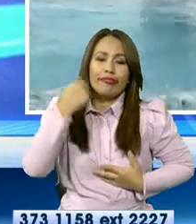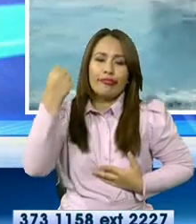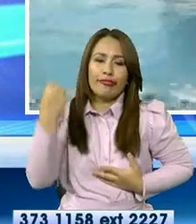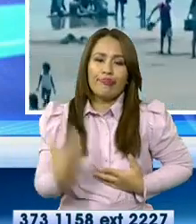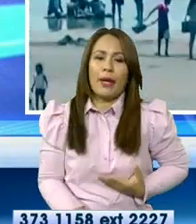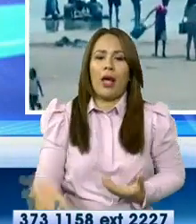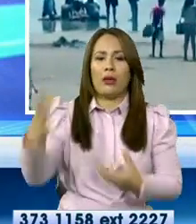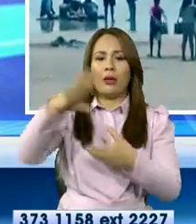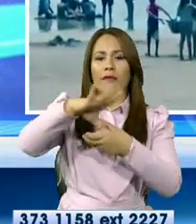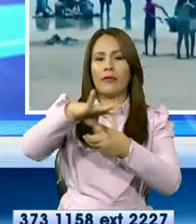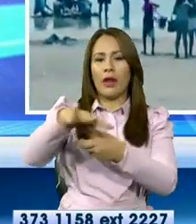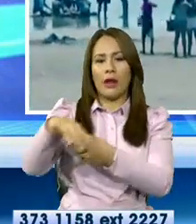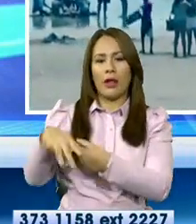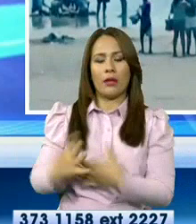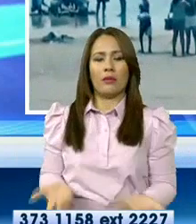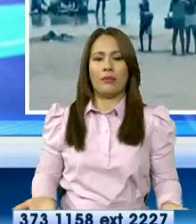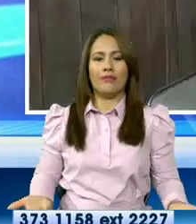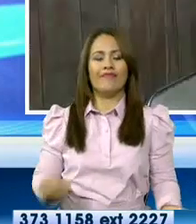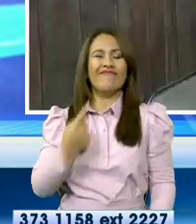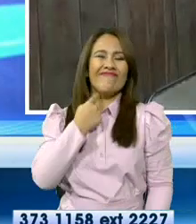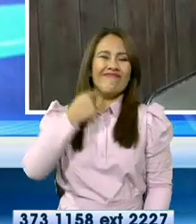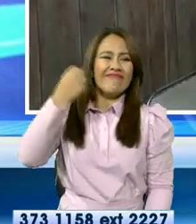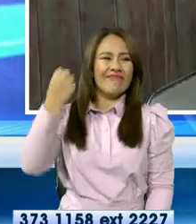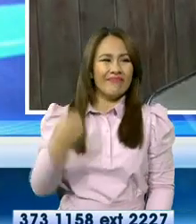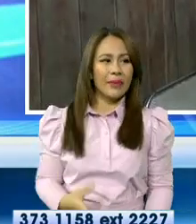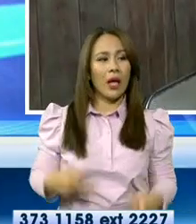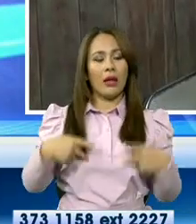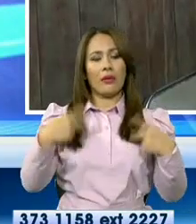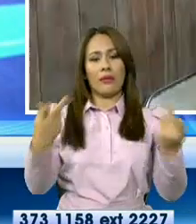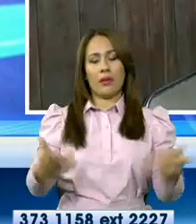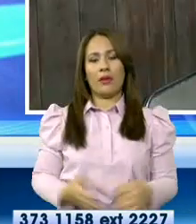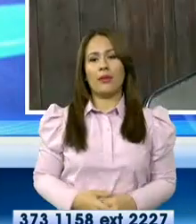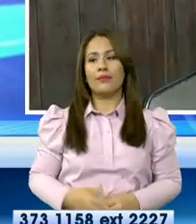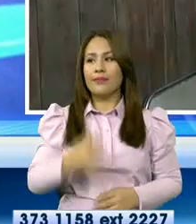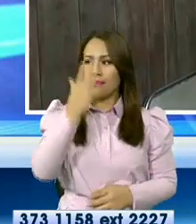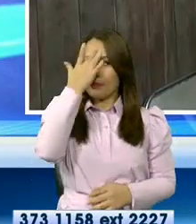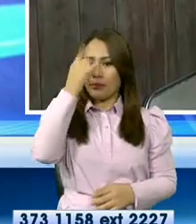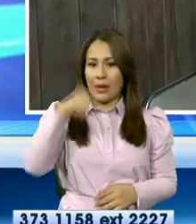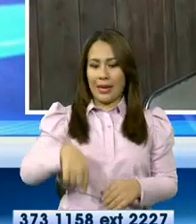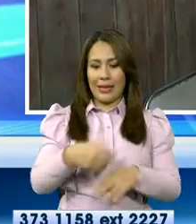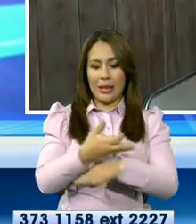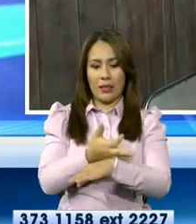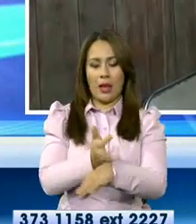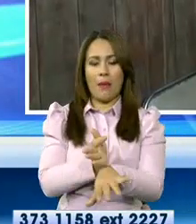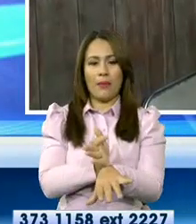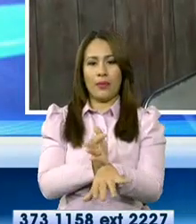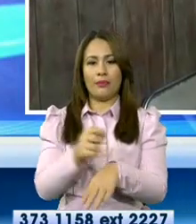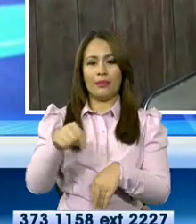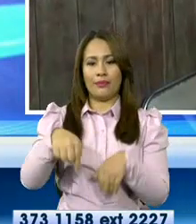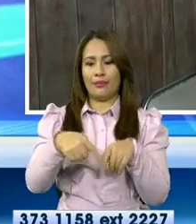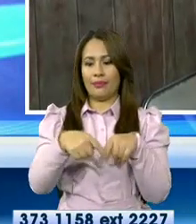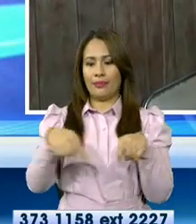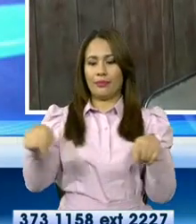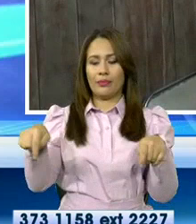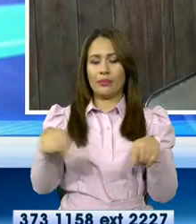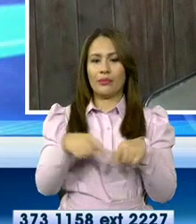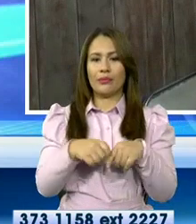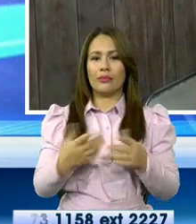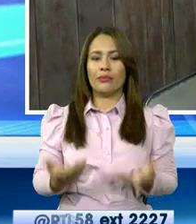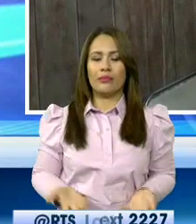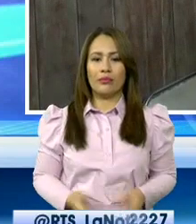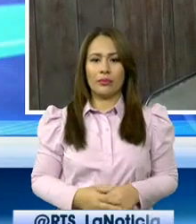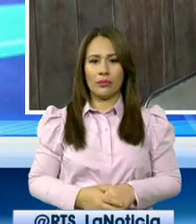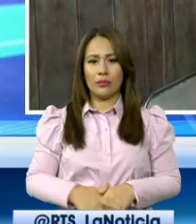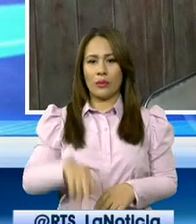Luis, y le daña el resto de la vida. ¿Saben por qué? Porque estas épocas así, en un caso de